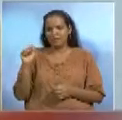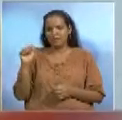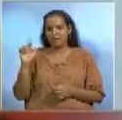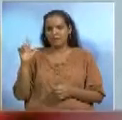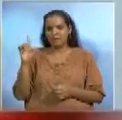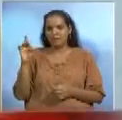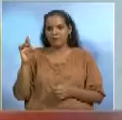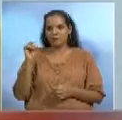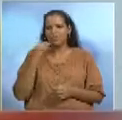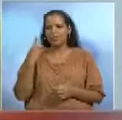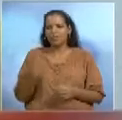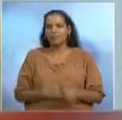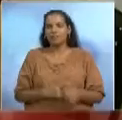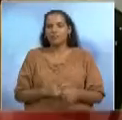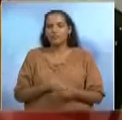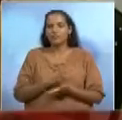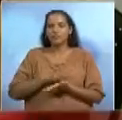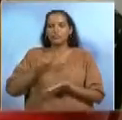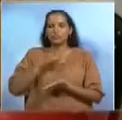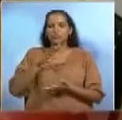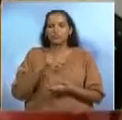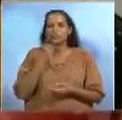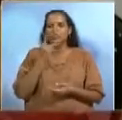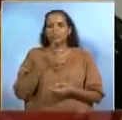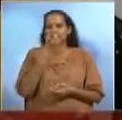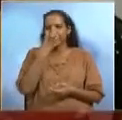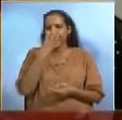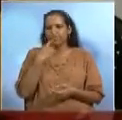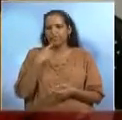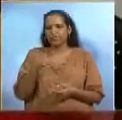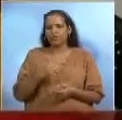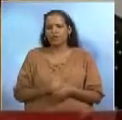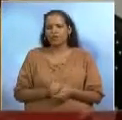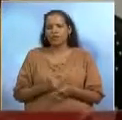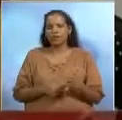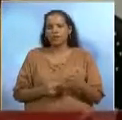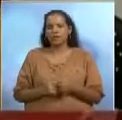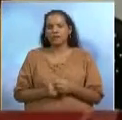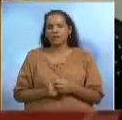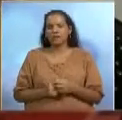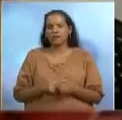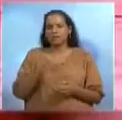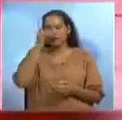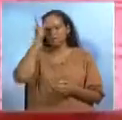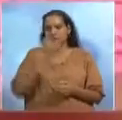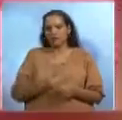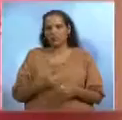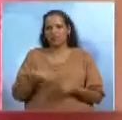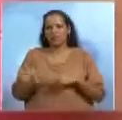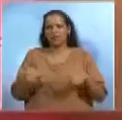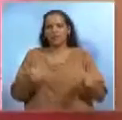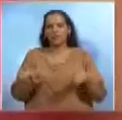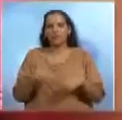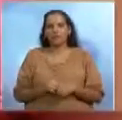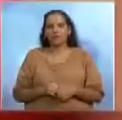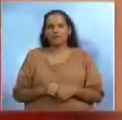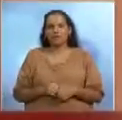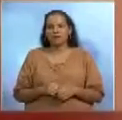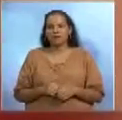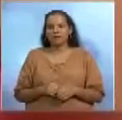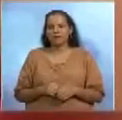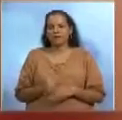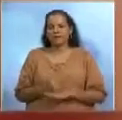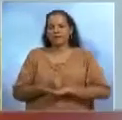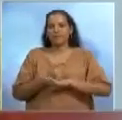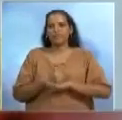Rivadeneira, vicepresidente del barrio, mostró su malestar, por lo que se están tomando decisiones del sector, dejando a un lado a la